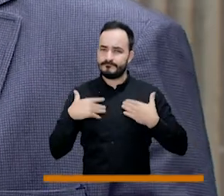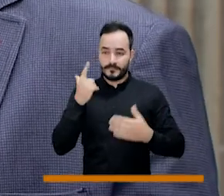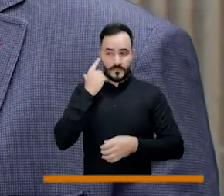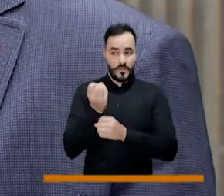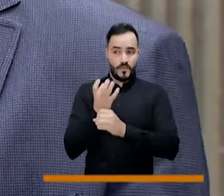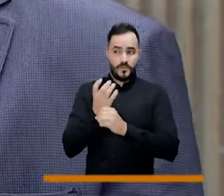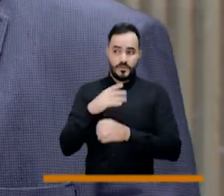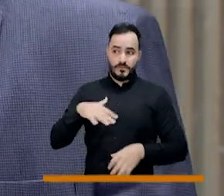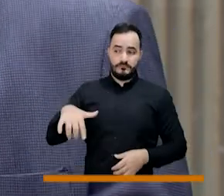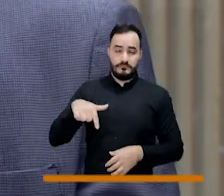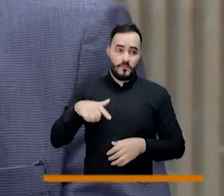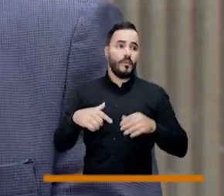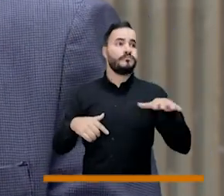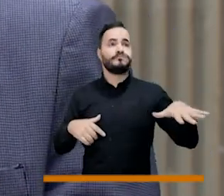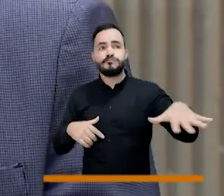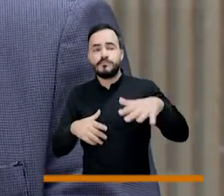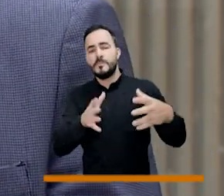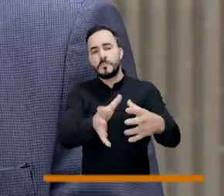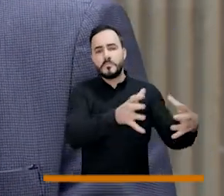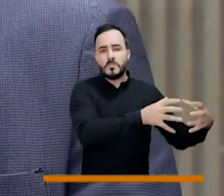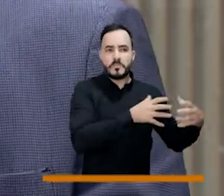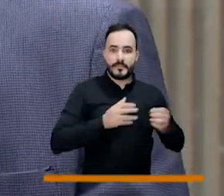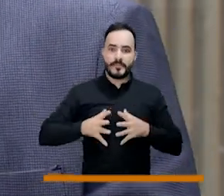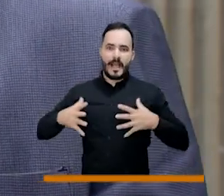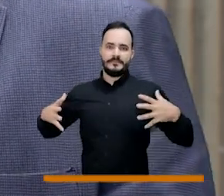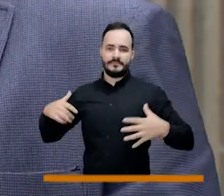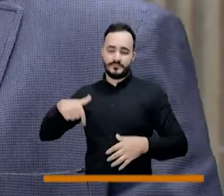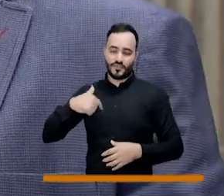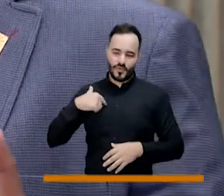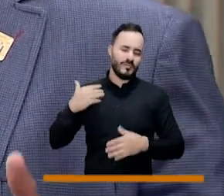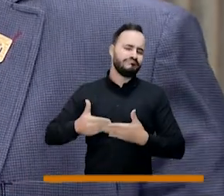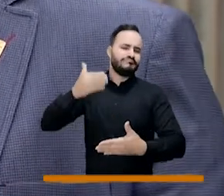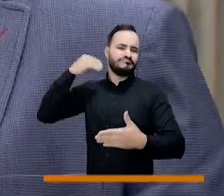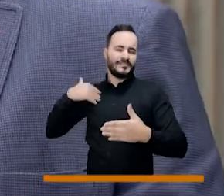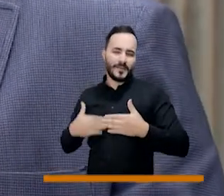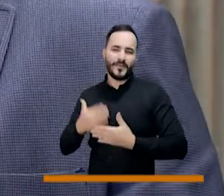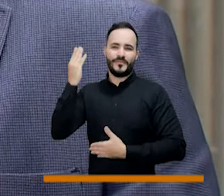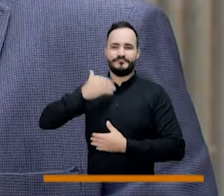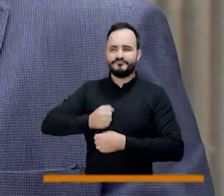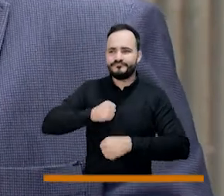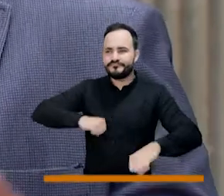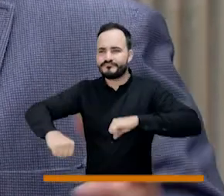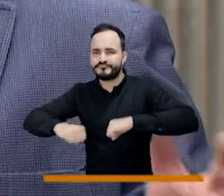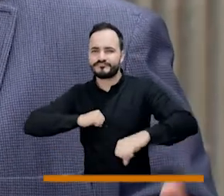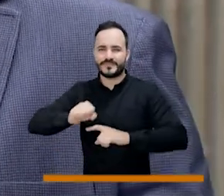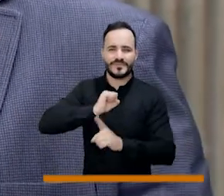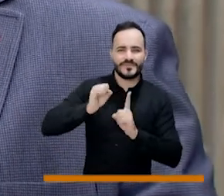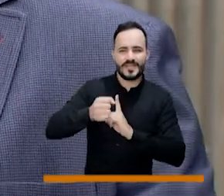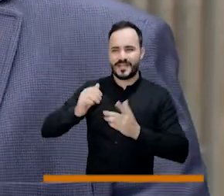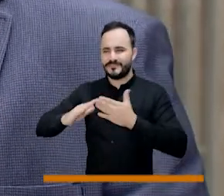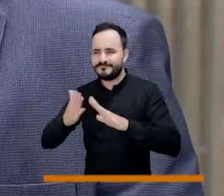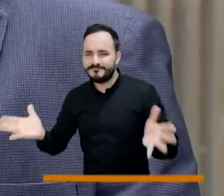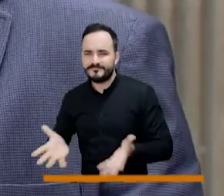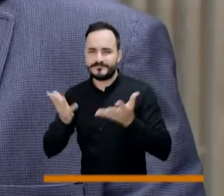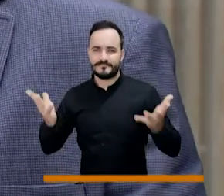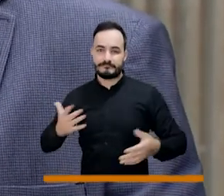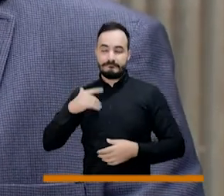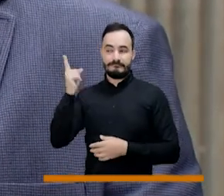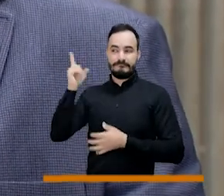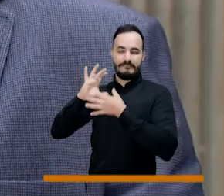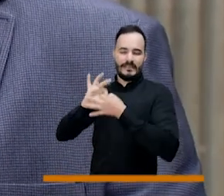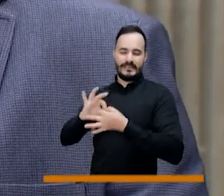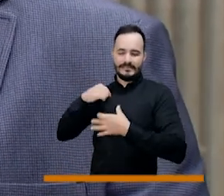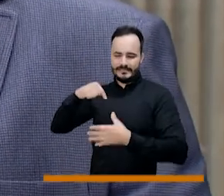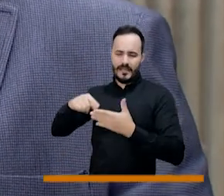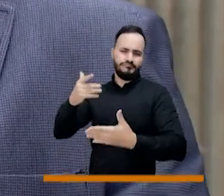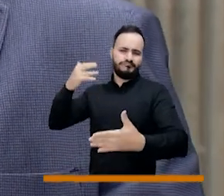grande, como lo mencionamos ahorita, pero también es la comuna donde yo inicié mi proceso social y comunitario en el barrio Boyacá, que hace parte de la comuna número